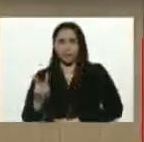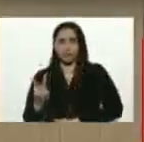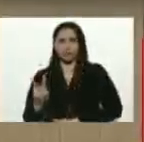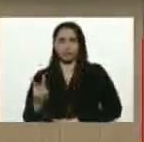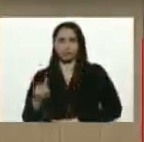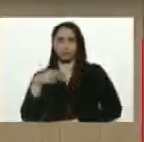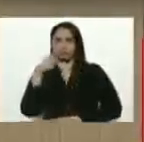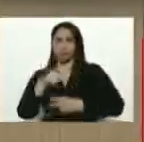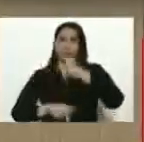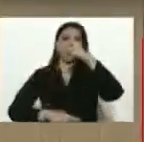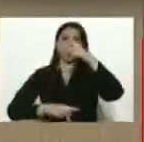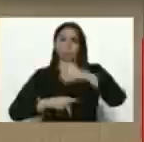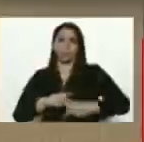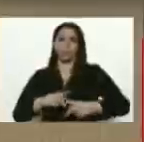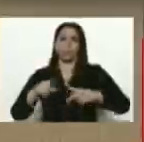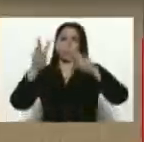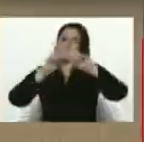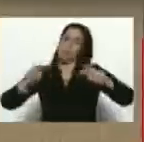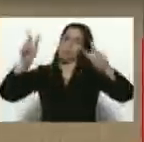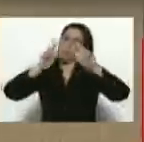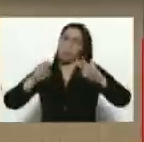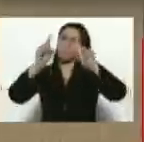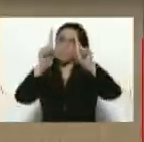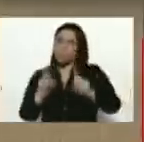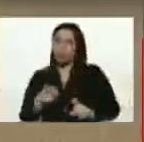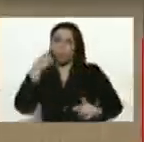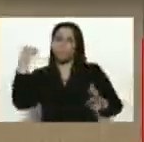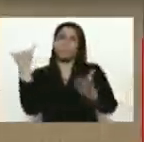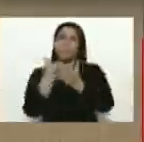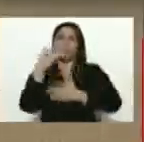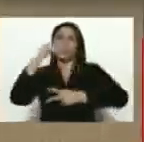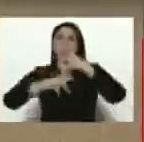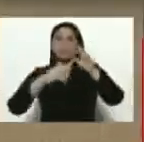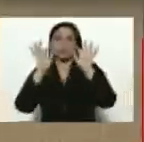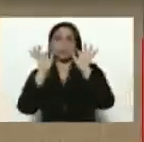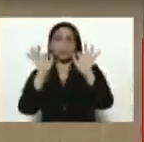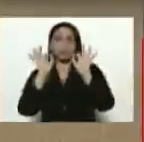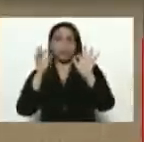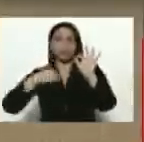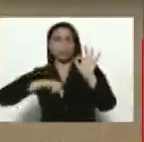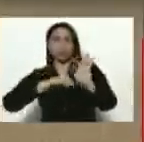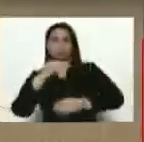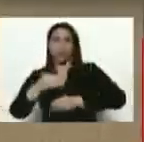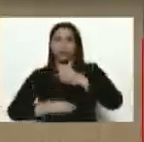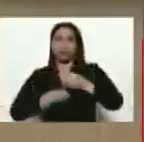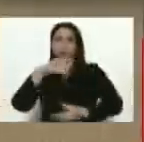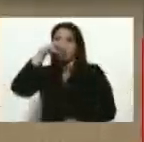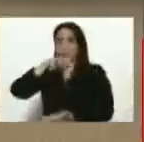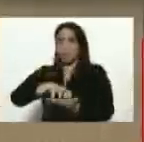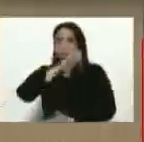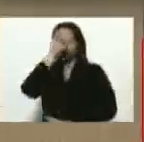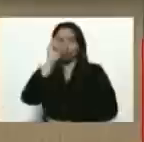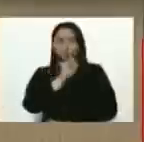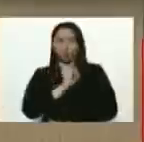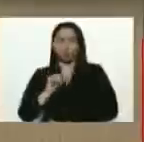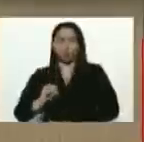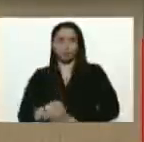este proceso de despistaje masivo y un proceso especial que estamos aplicando en el estado Zulia.